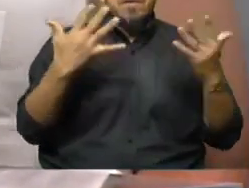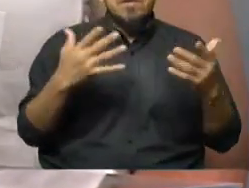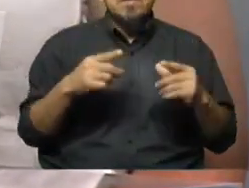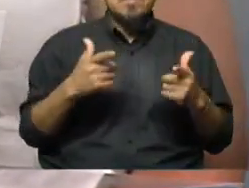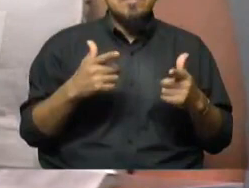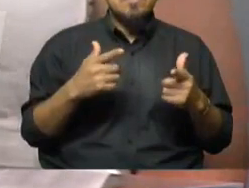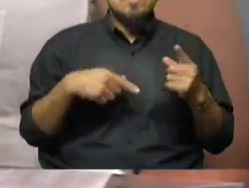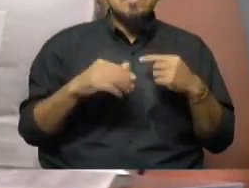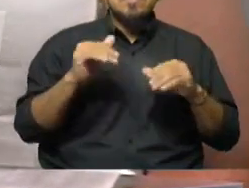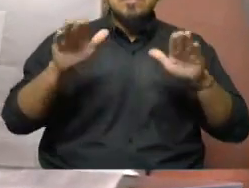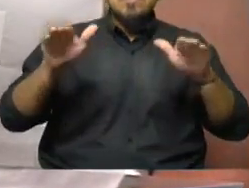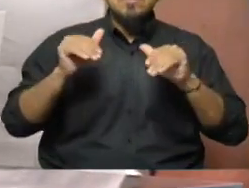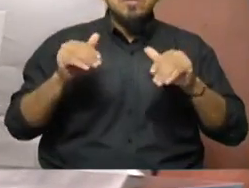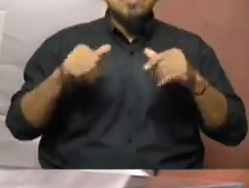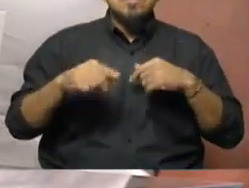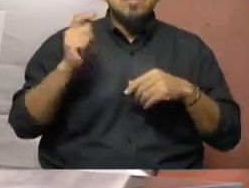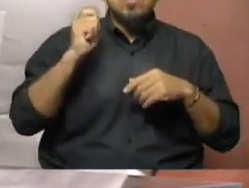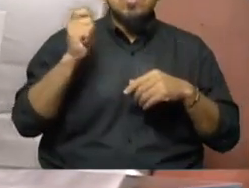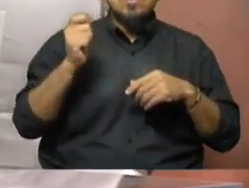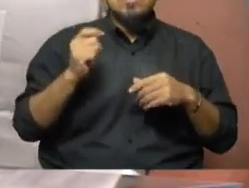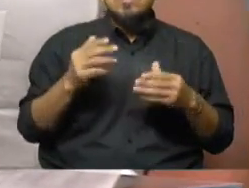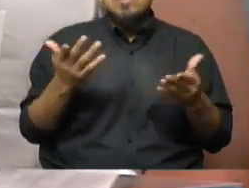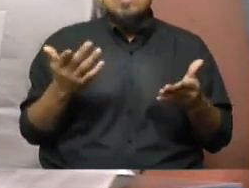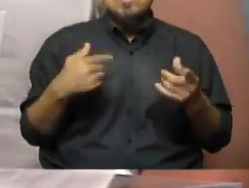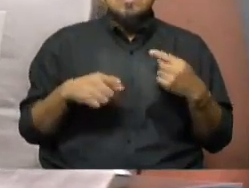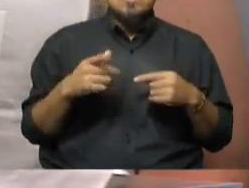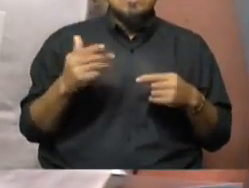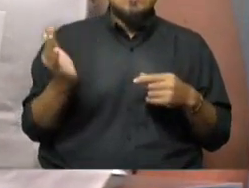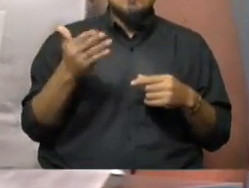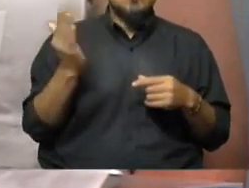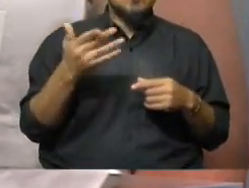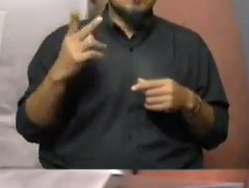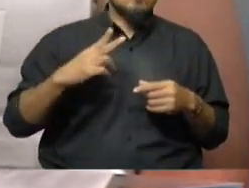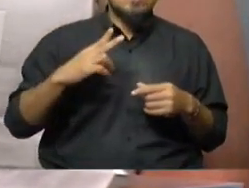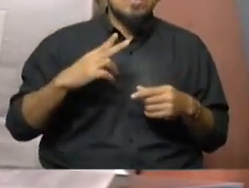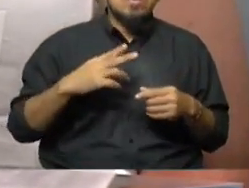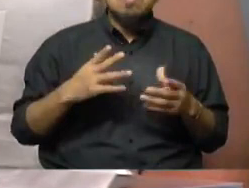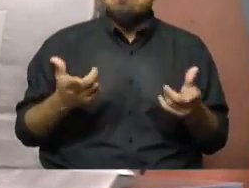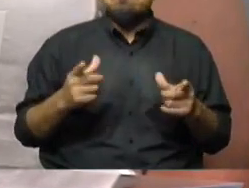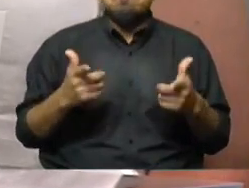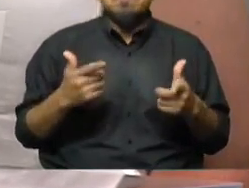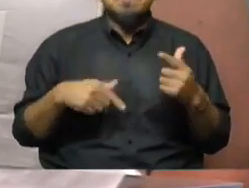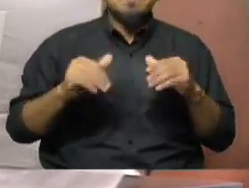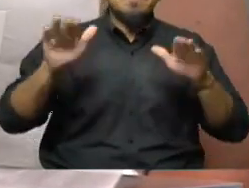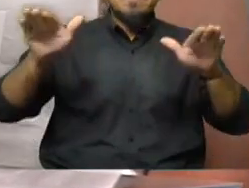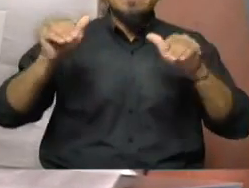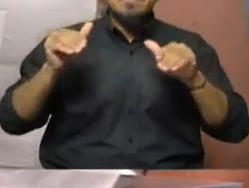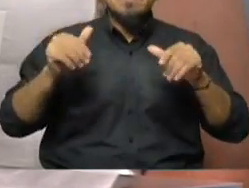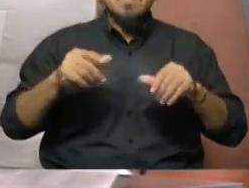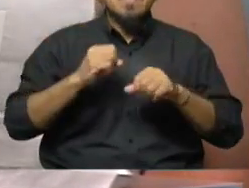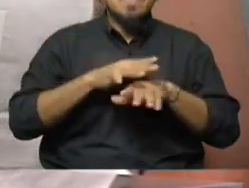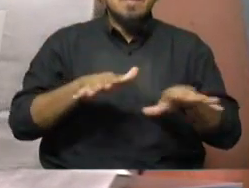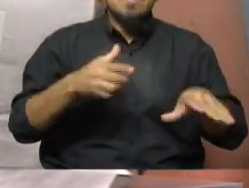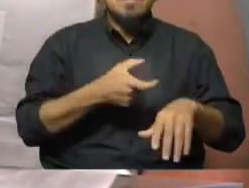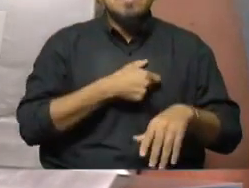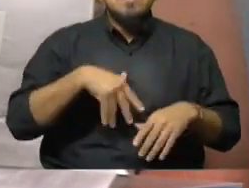con convocatorias abiertas, públicas, aunque sean de productores privados, no han habido convocatorias ni siquiera por redes sociales